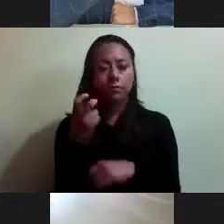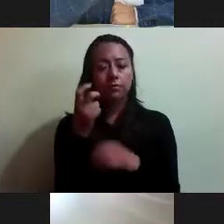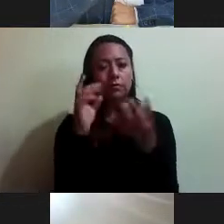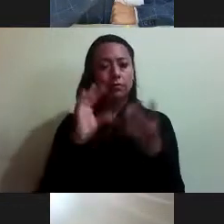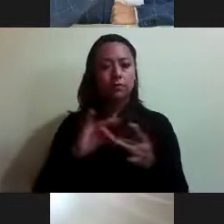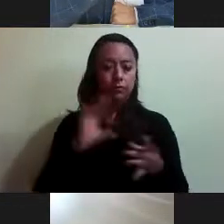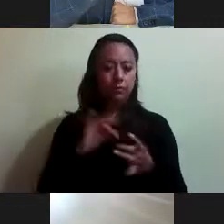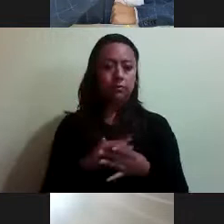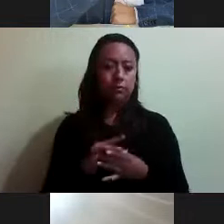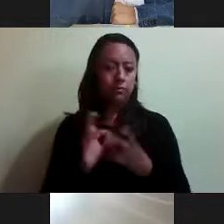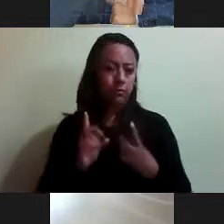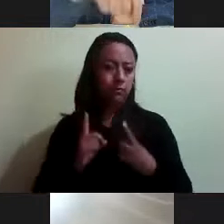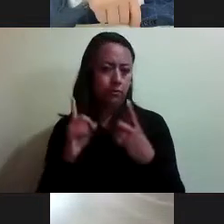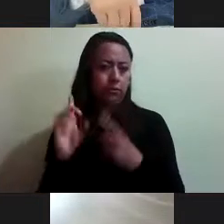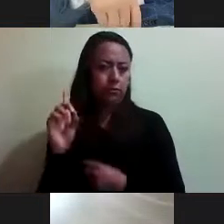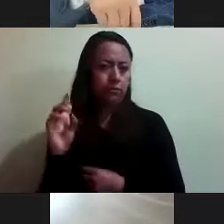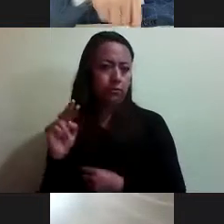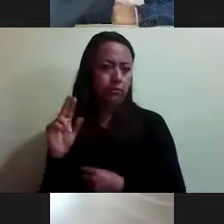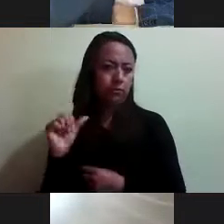la donación.